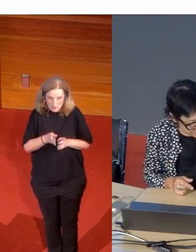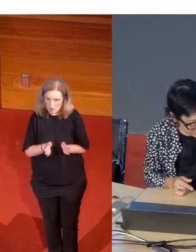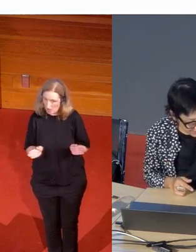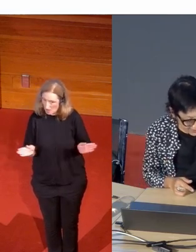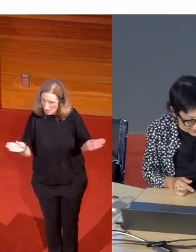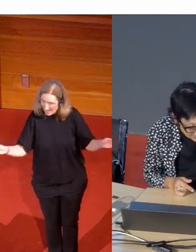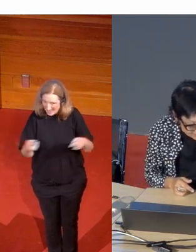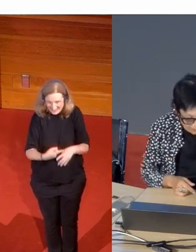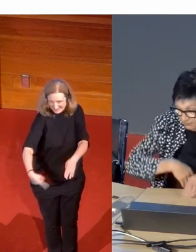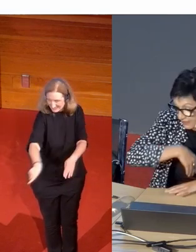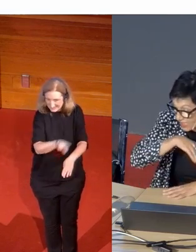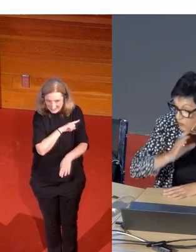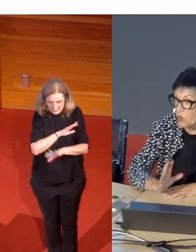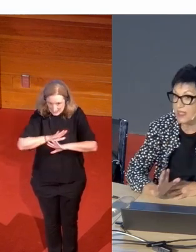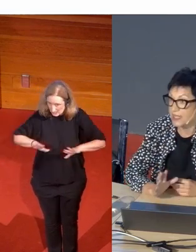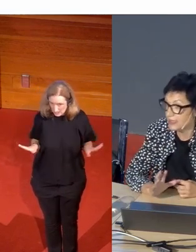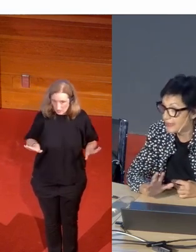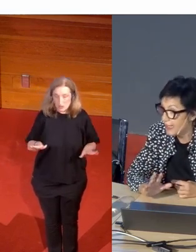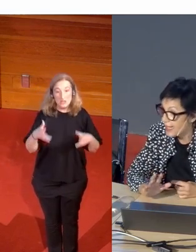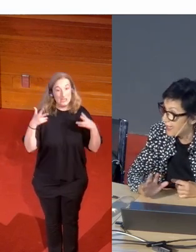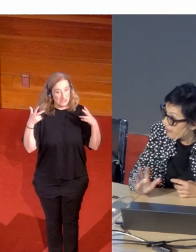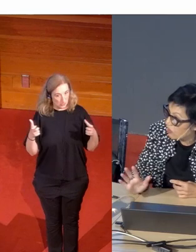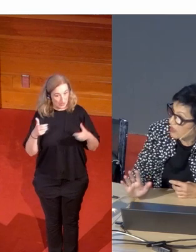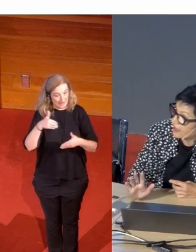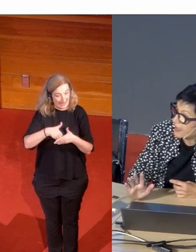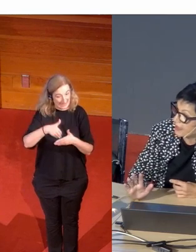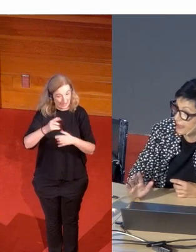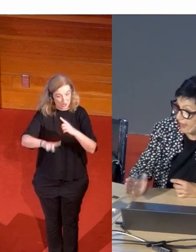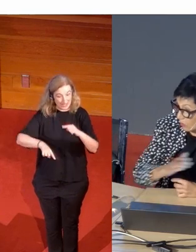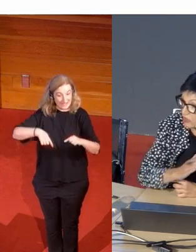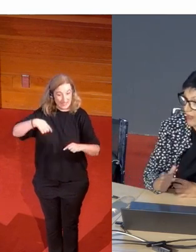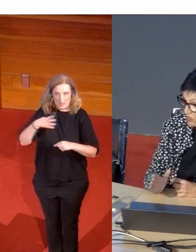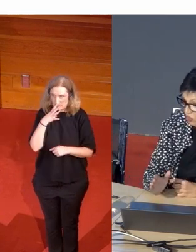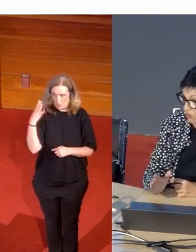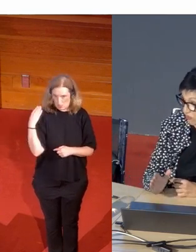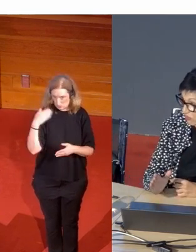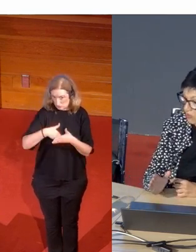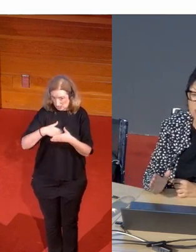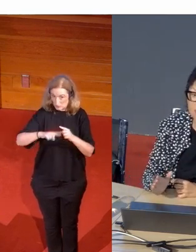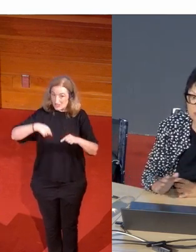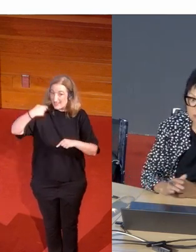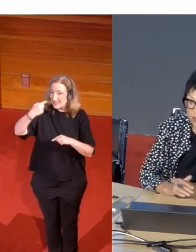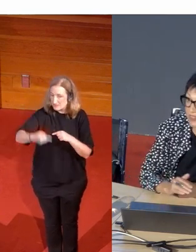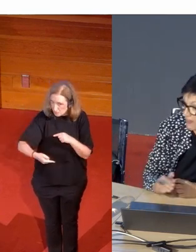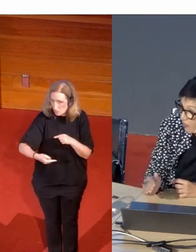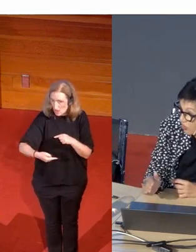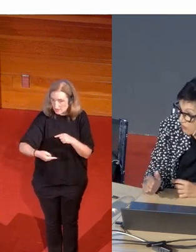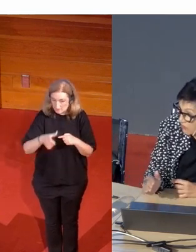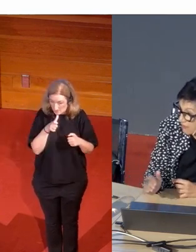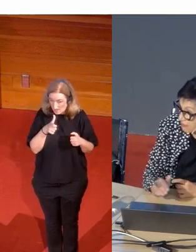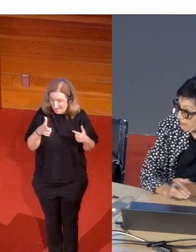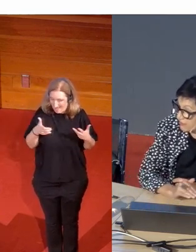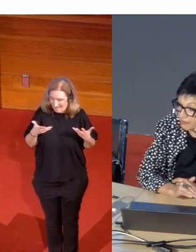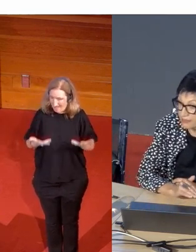polarización y después de las elecciones de Hace 4 años donde a día